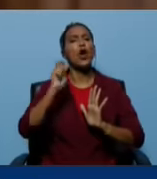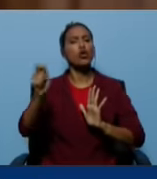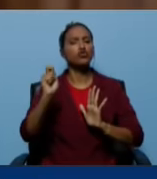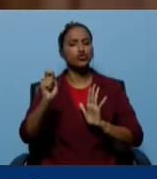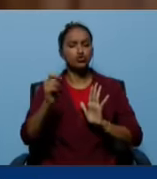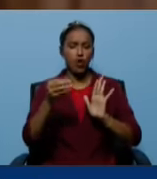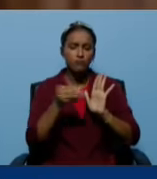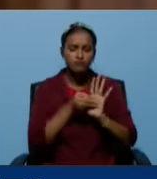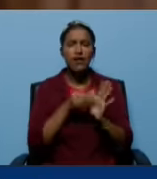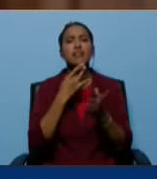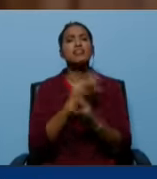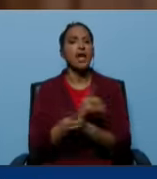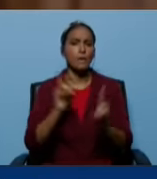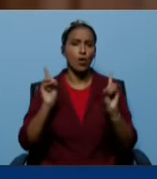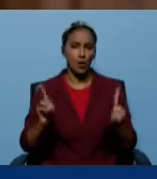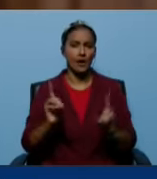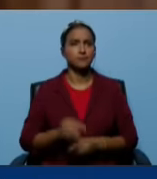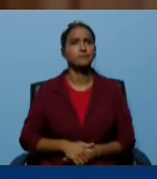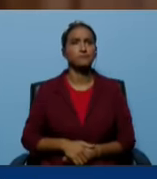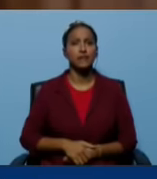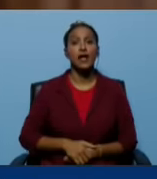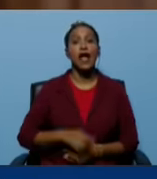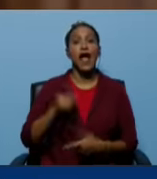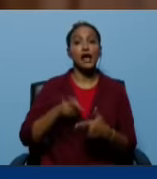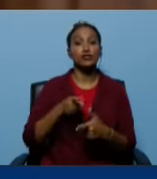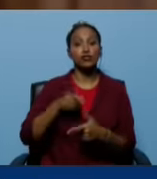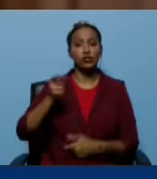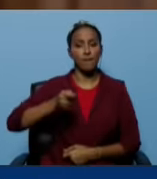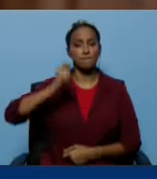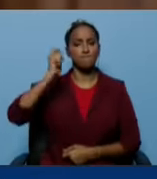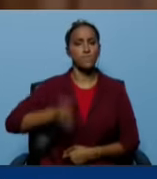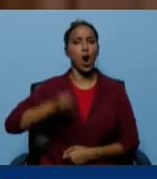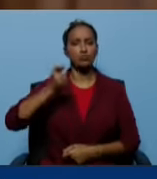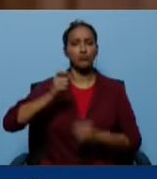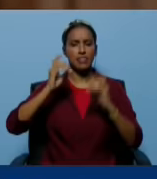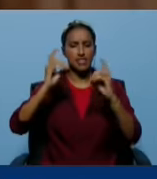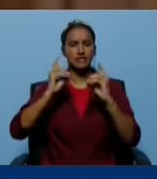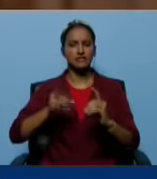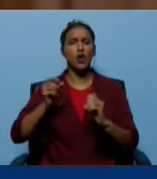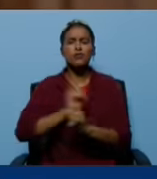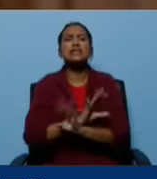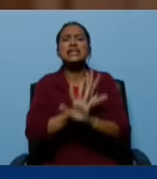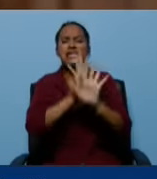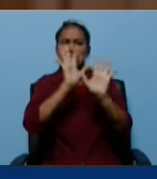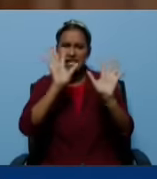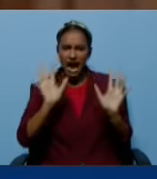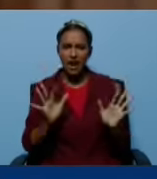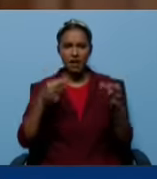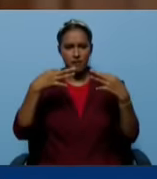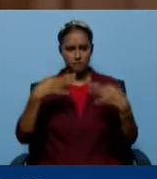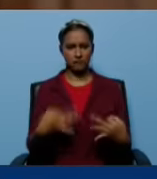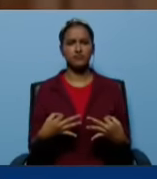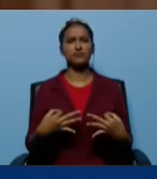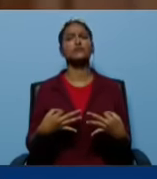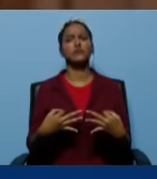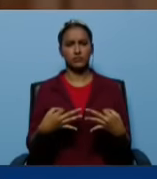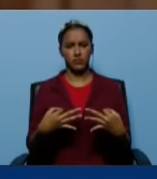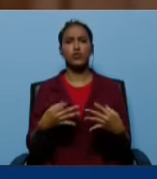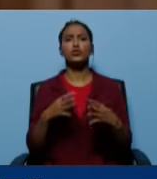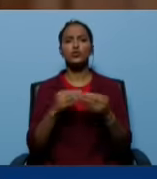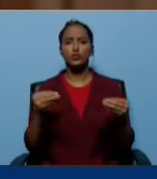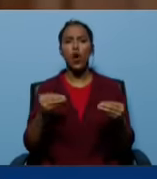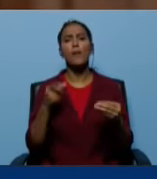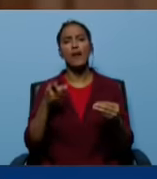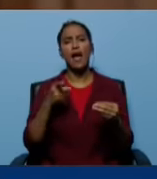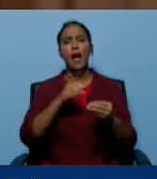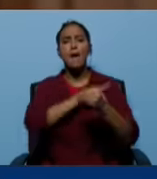creo que con una sentencia tan clara y tan firme, también queda fortalecido nuestro poder